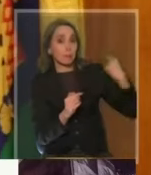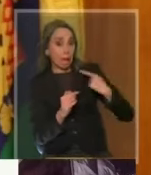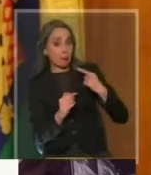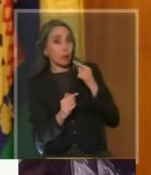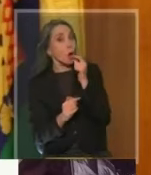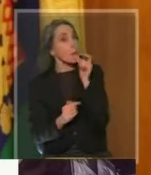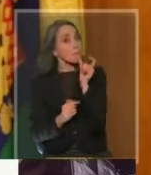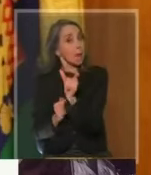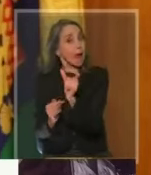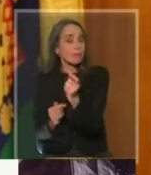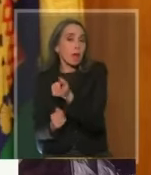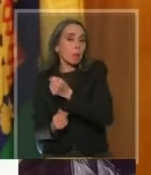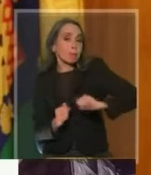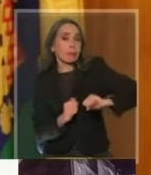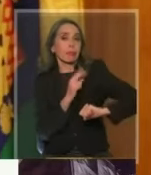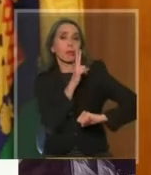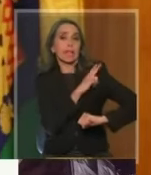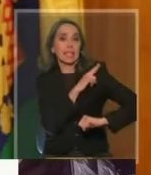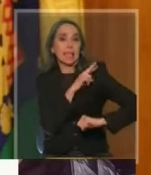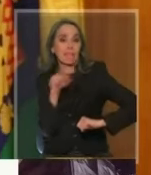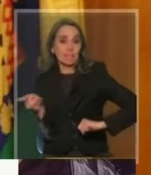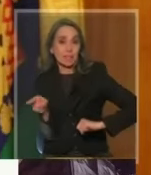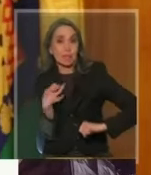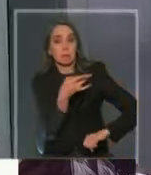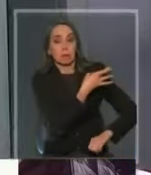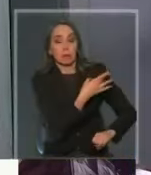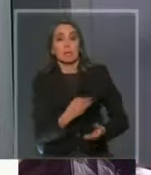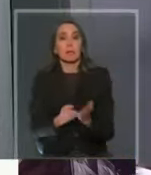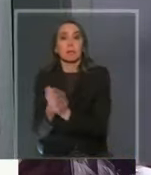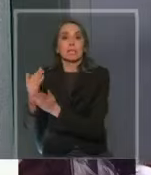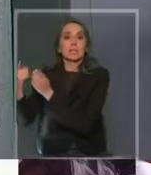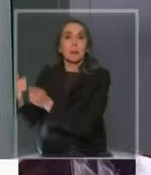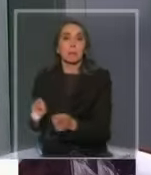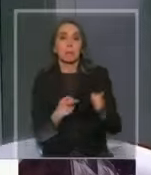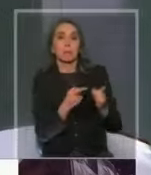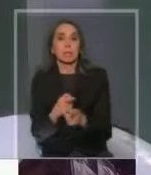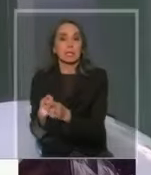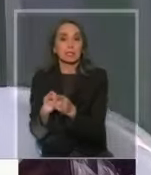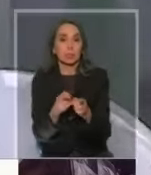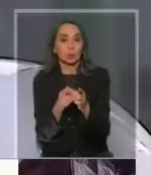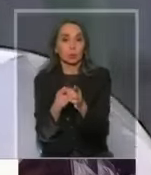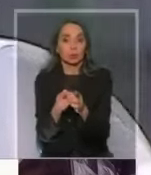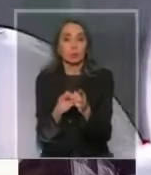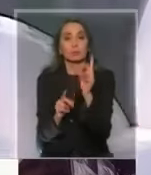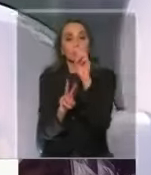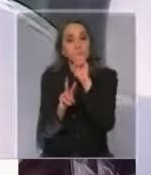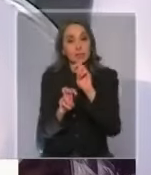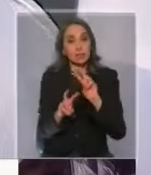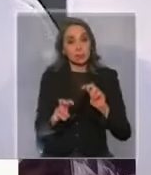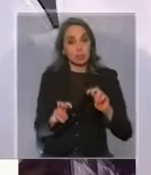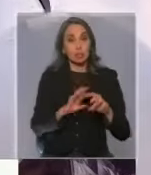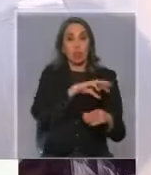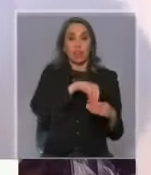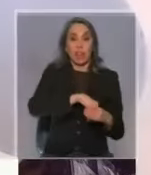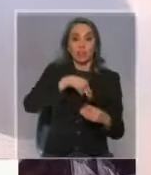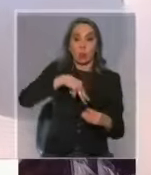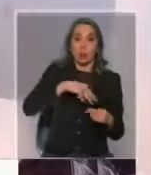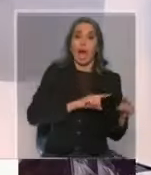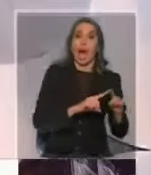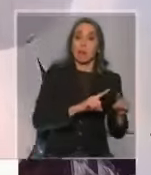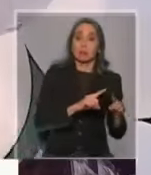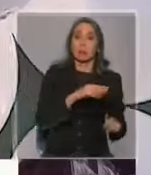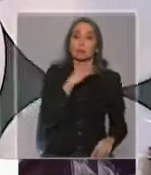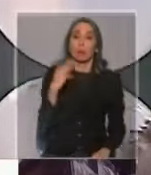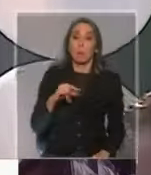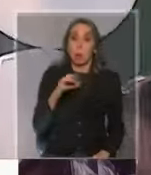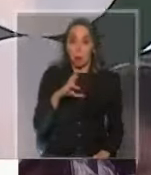de su jefatura, inician una persecución. La investigación administrativa por la muerte de Mauricio ya